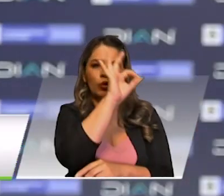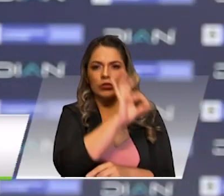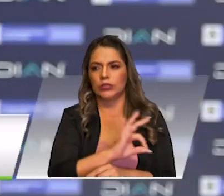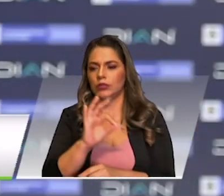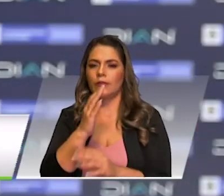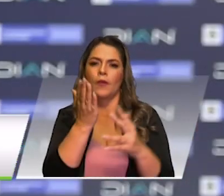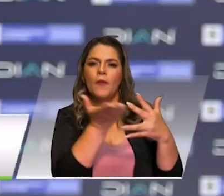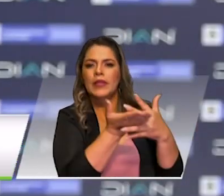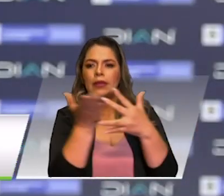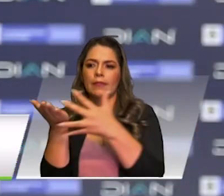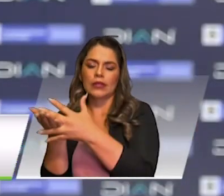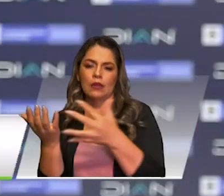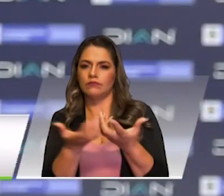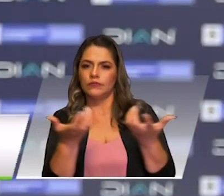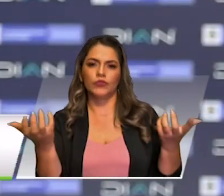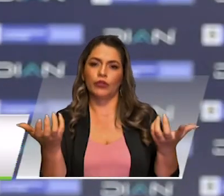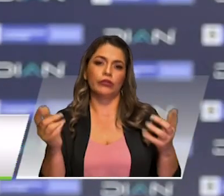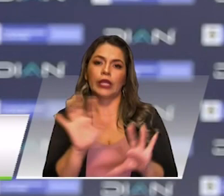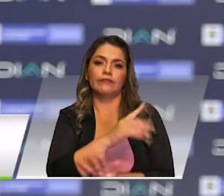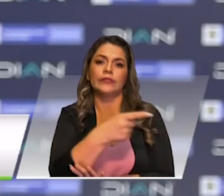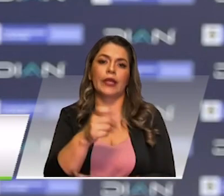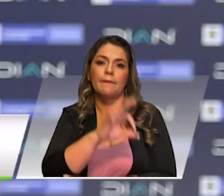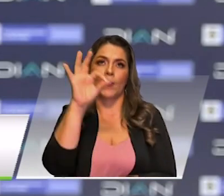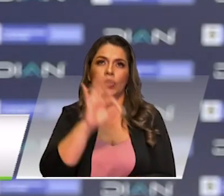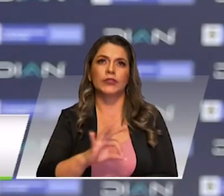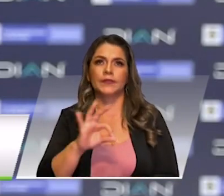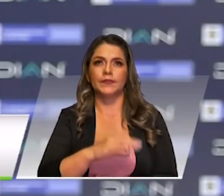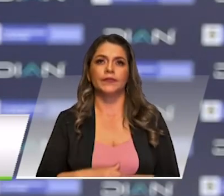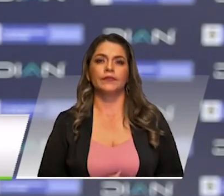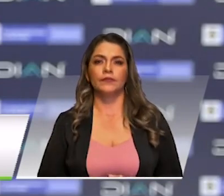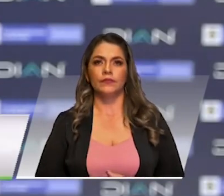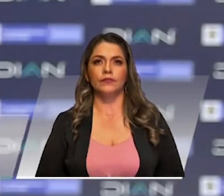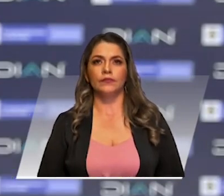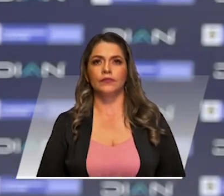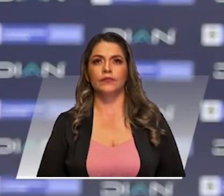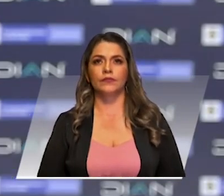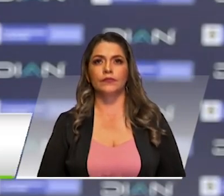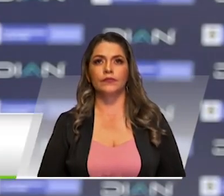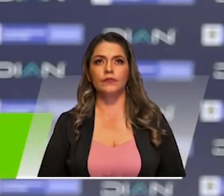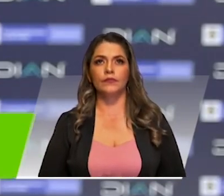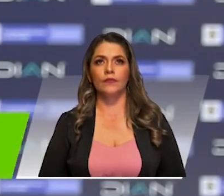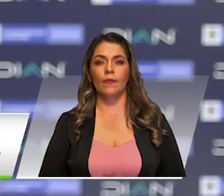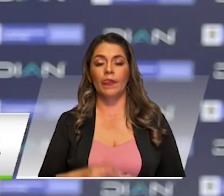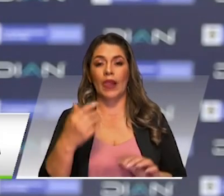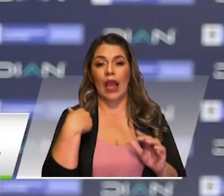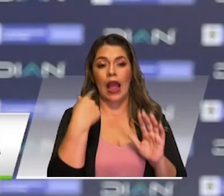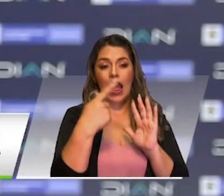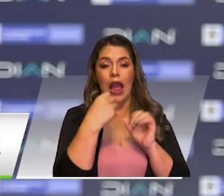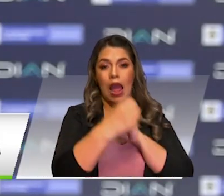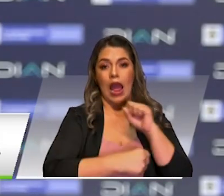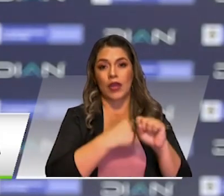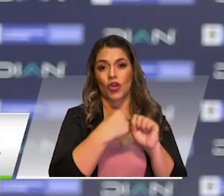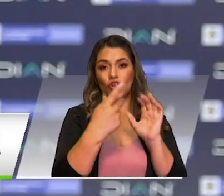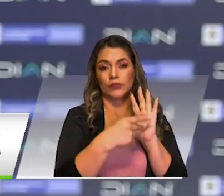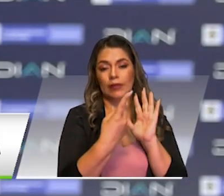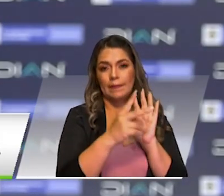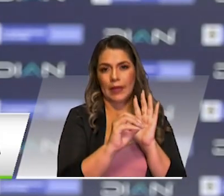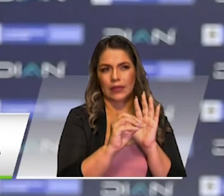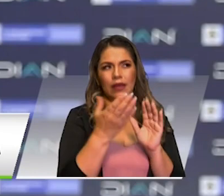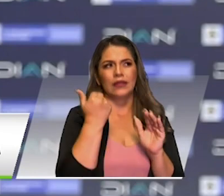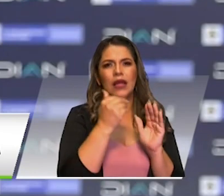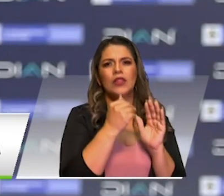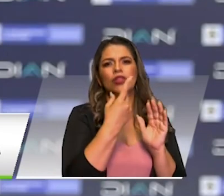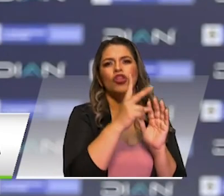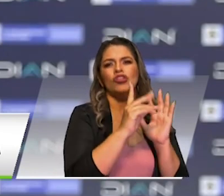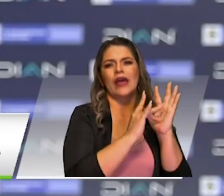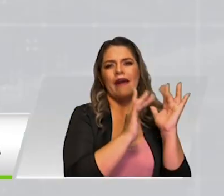estos contribuyentes presentaron la declaración del impuesto sobre la renta y complementarios del año gravable 2020 entre el 12 de abril y el 7 de mayo